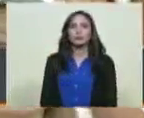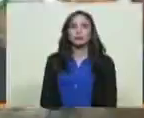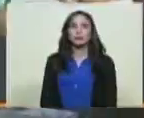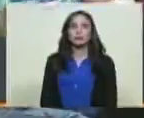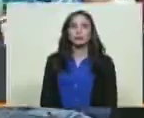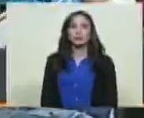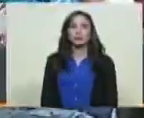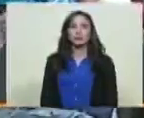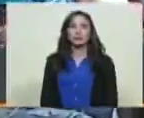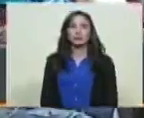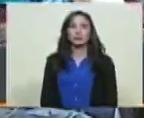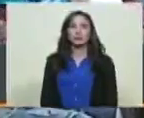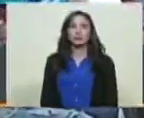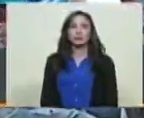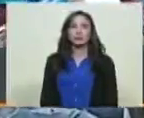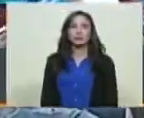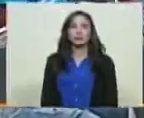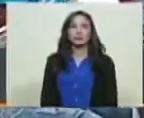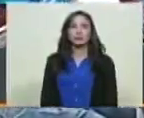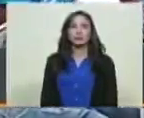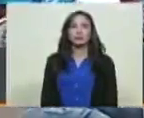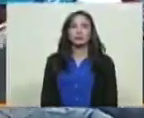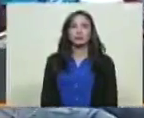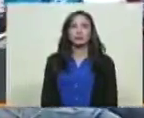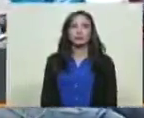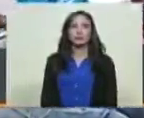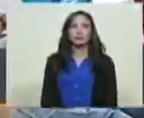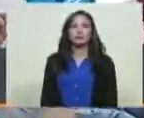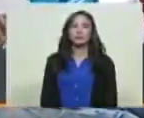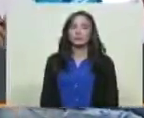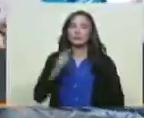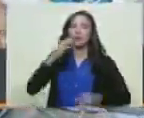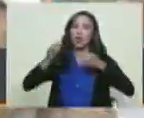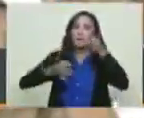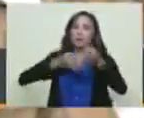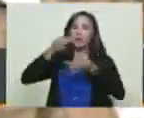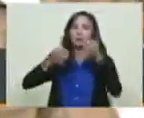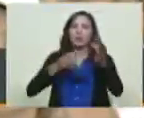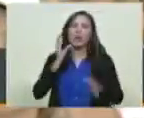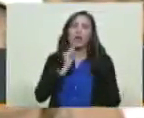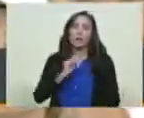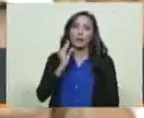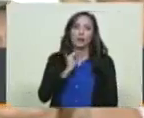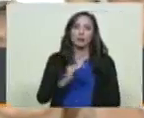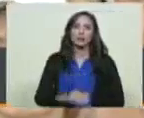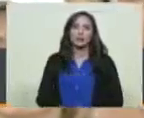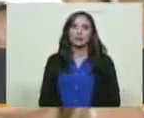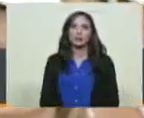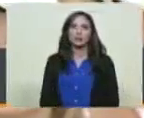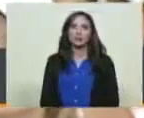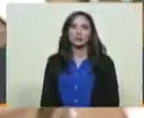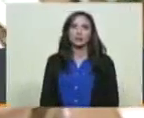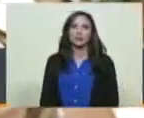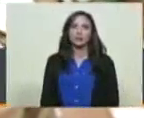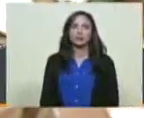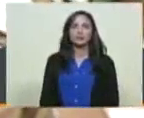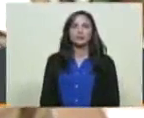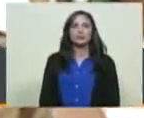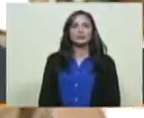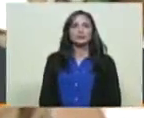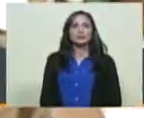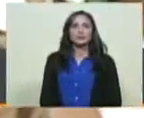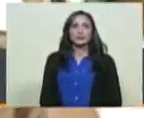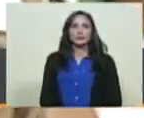yo para cerrar mi intervención quiero contarles una anécdota villapol se ha de estar leyendo donde esté